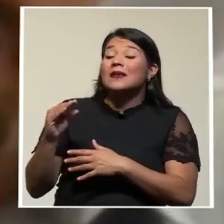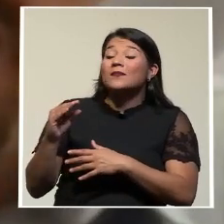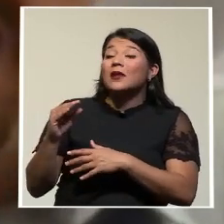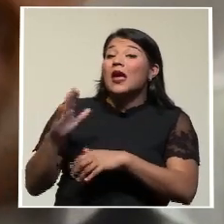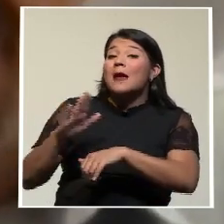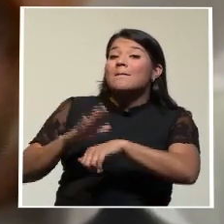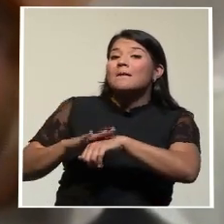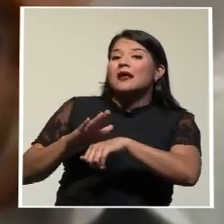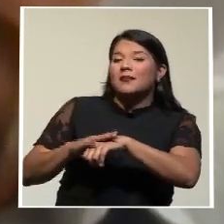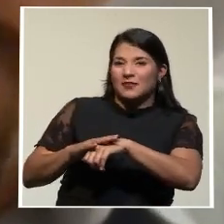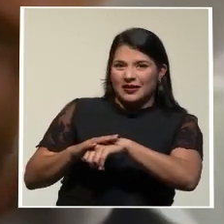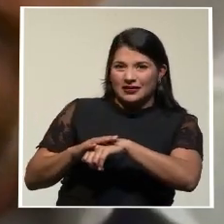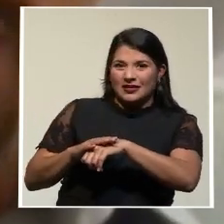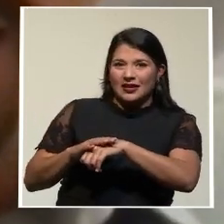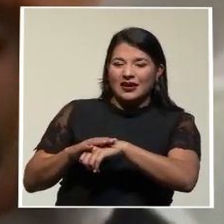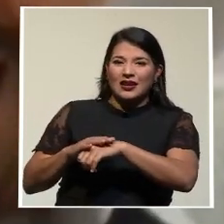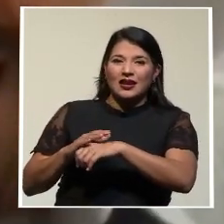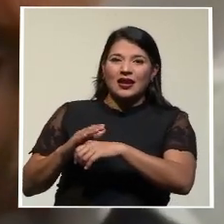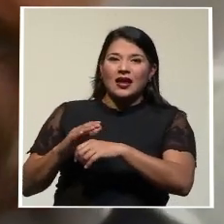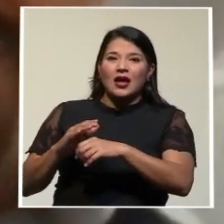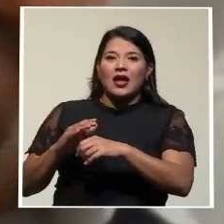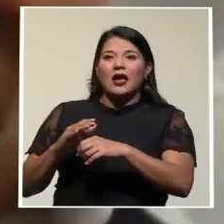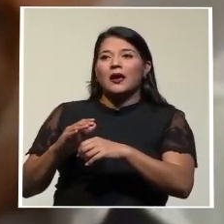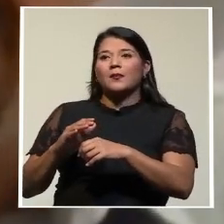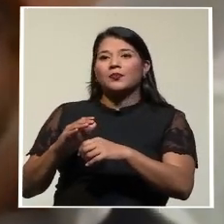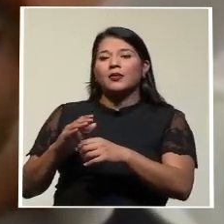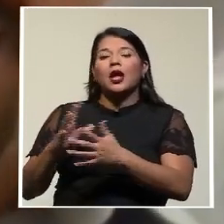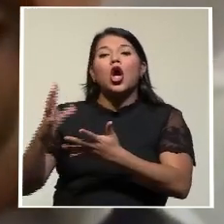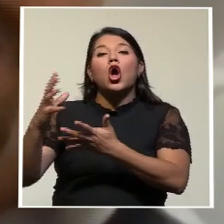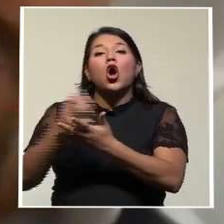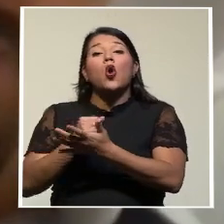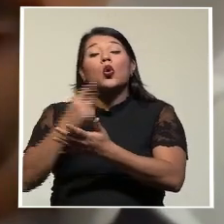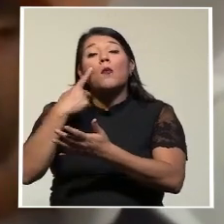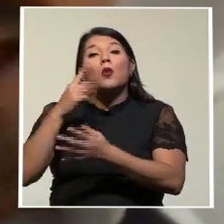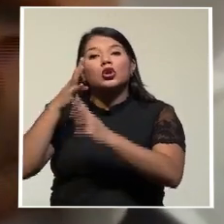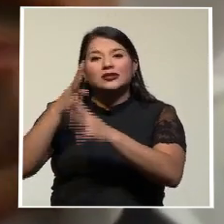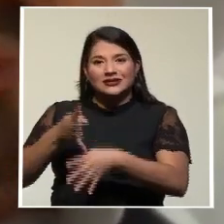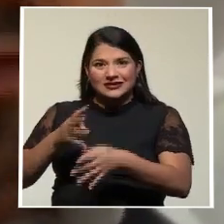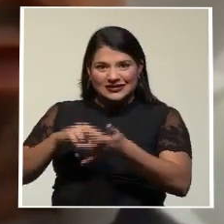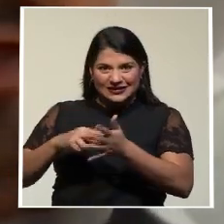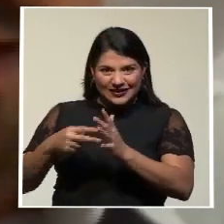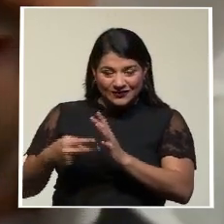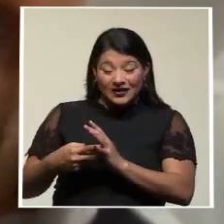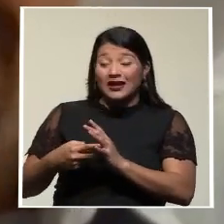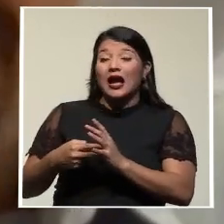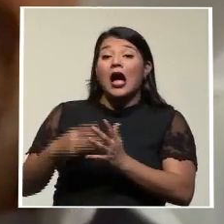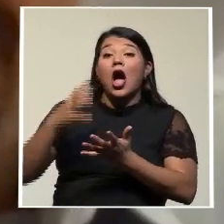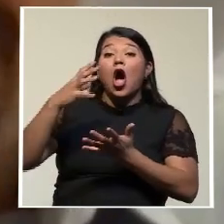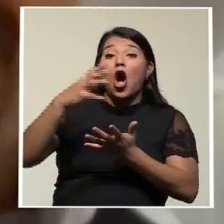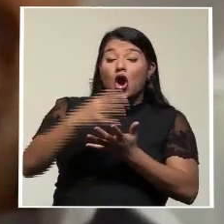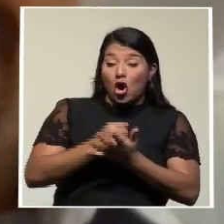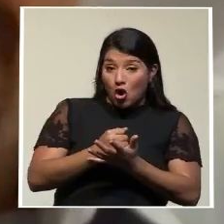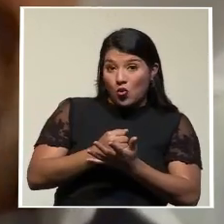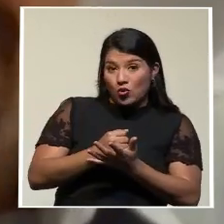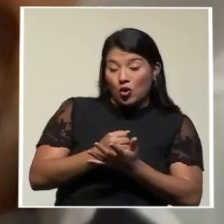ejemplo, la medida del cobro por descarga, que es este cobro que se hace por